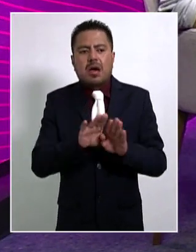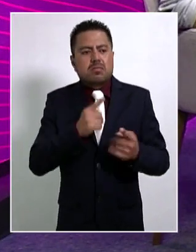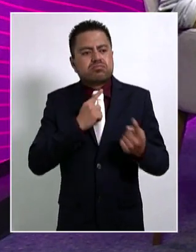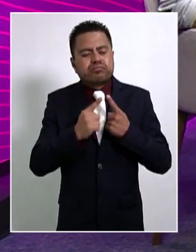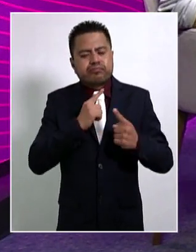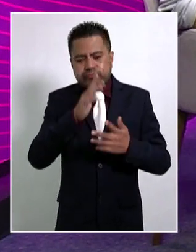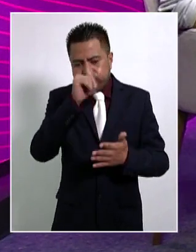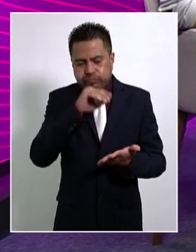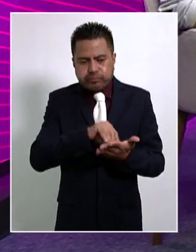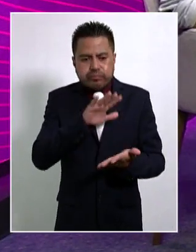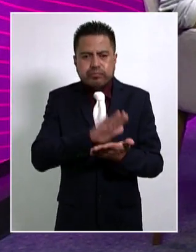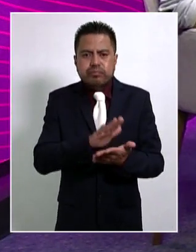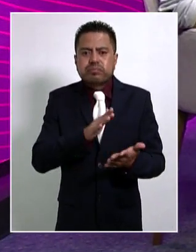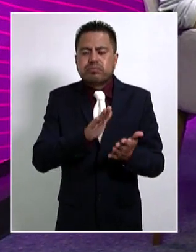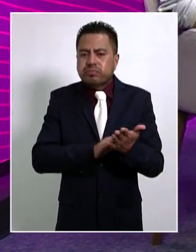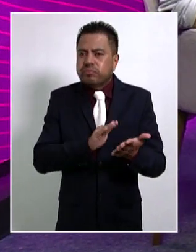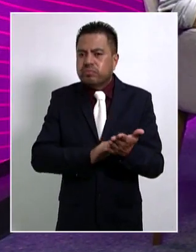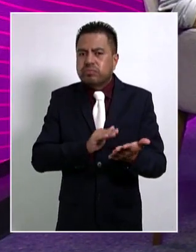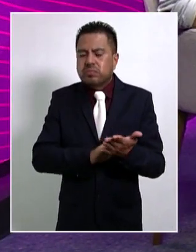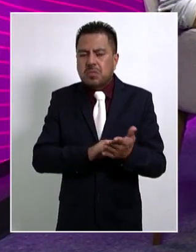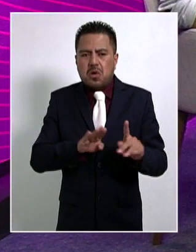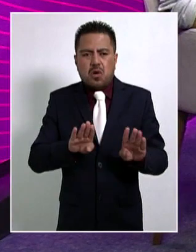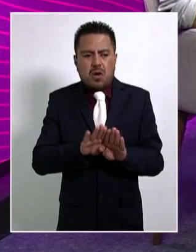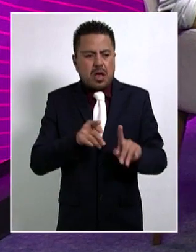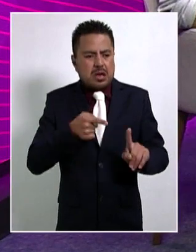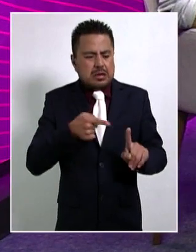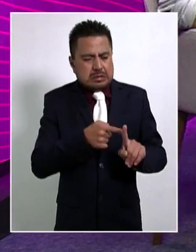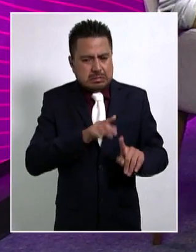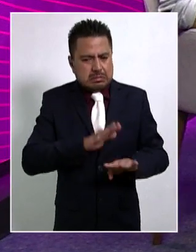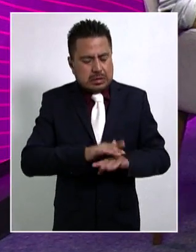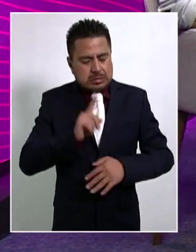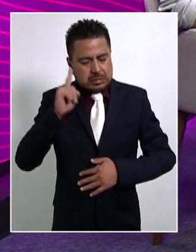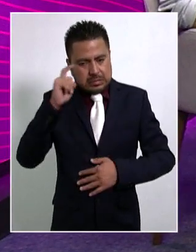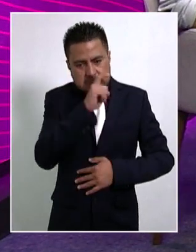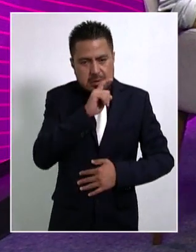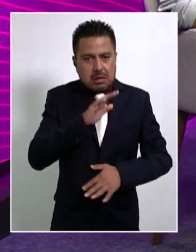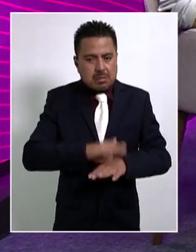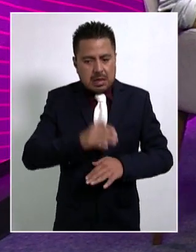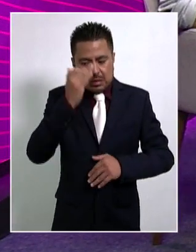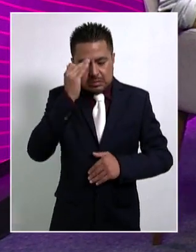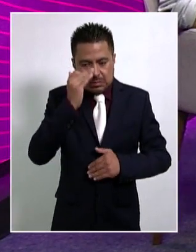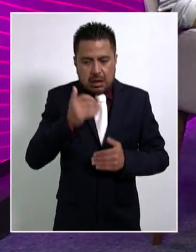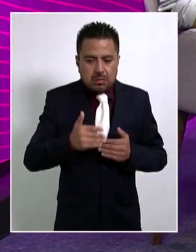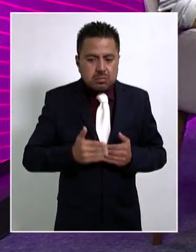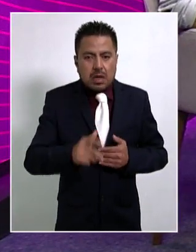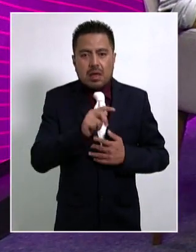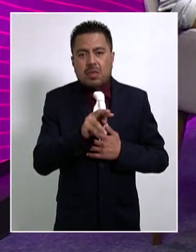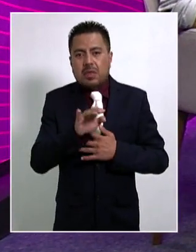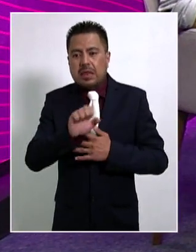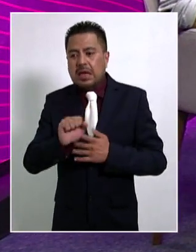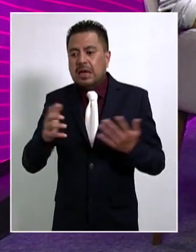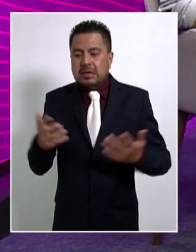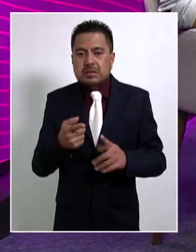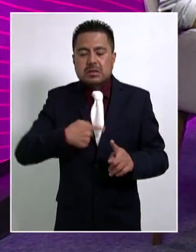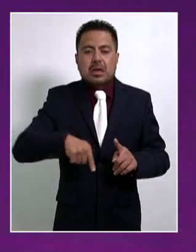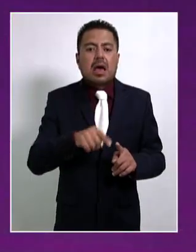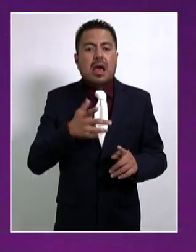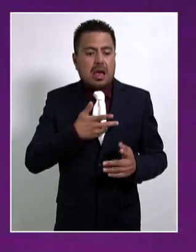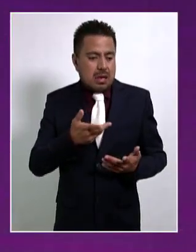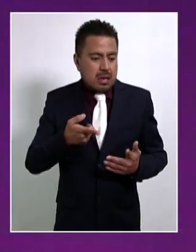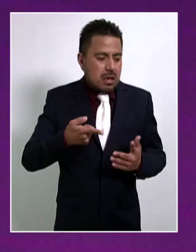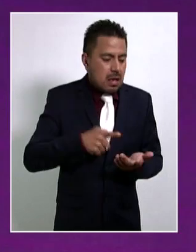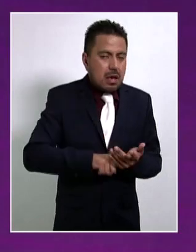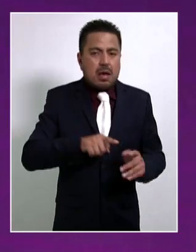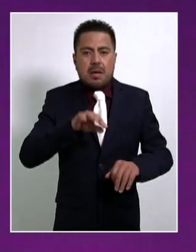de documentos, que creo que es la parte como pues más peliaguda y la que mucho tiempo nos lleva a las personas trans. Tenemos una parte